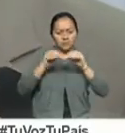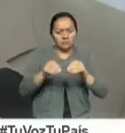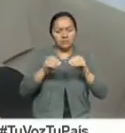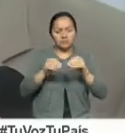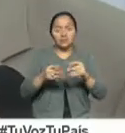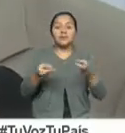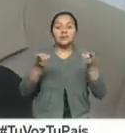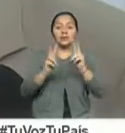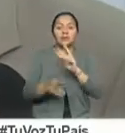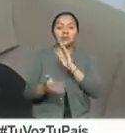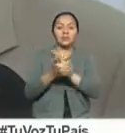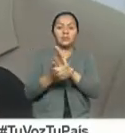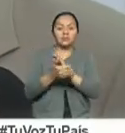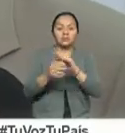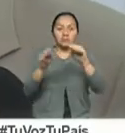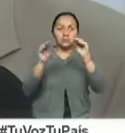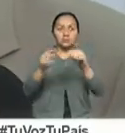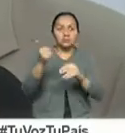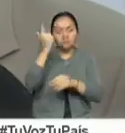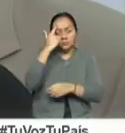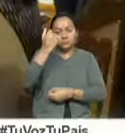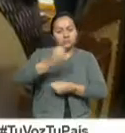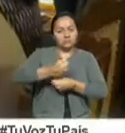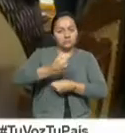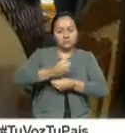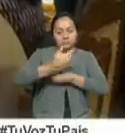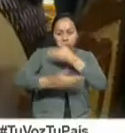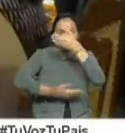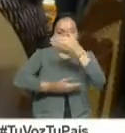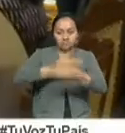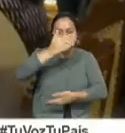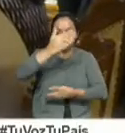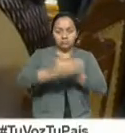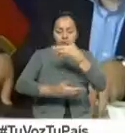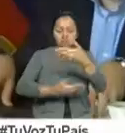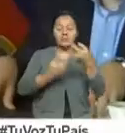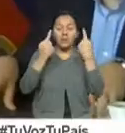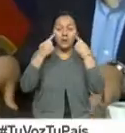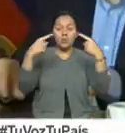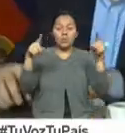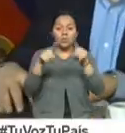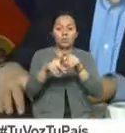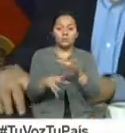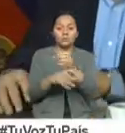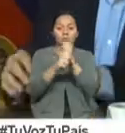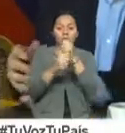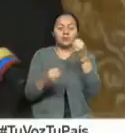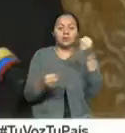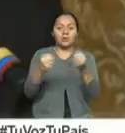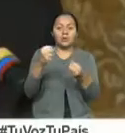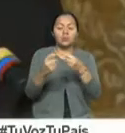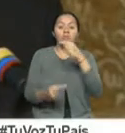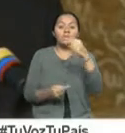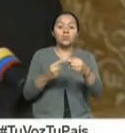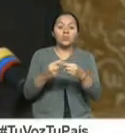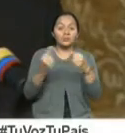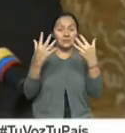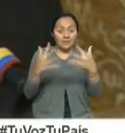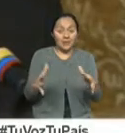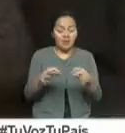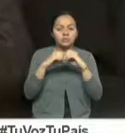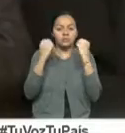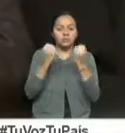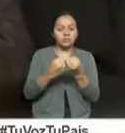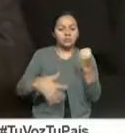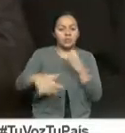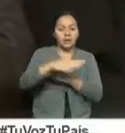de capacitación, concienciación, eso hay que trabajar permanentemente. El Pacto por la Seguridad Vial solo será posible en cuanto toda la sociedad civil